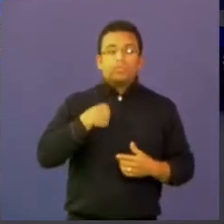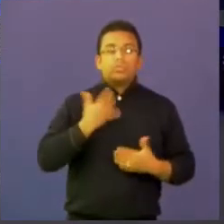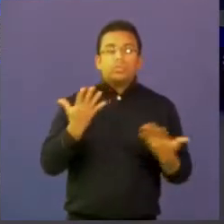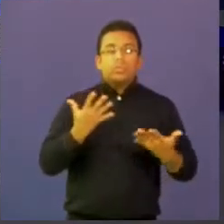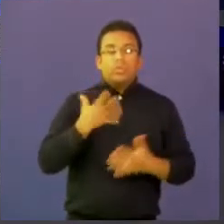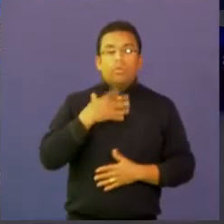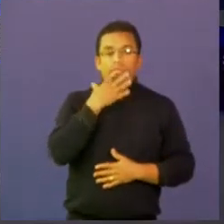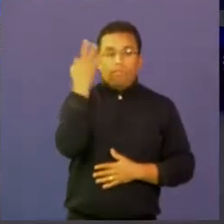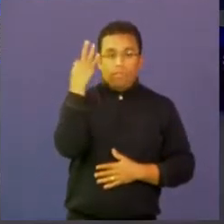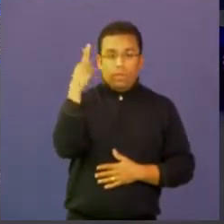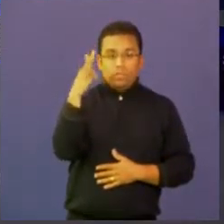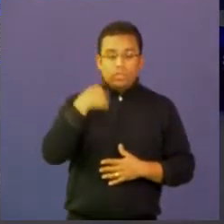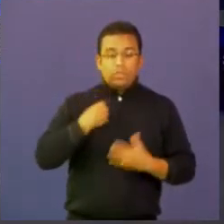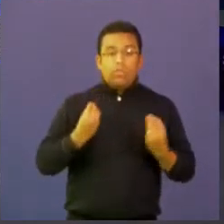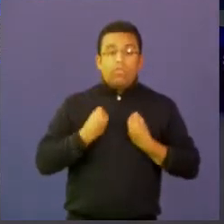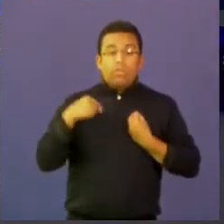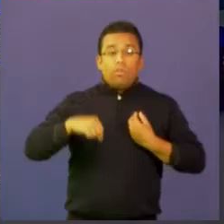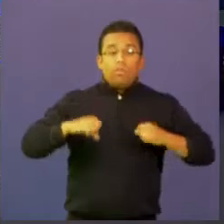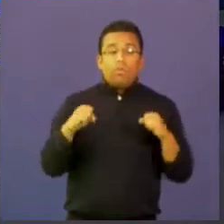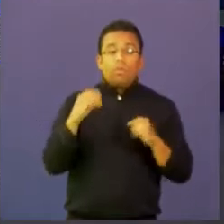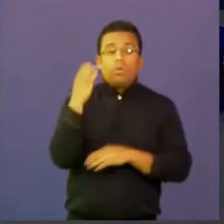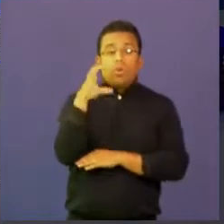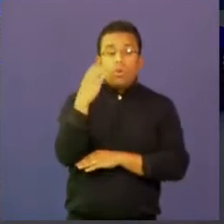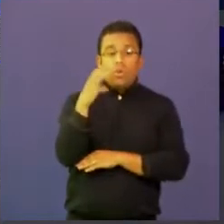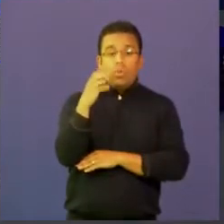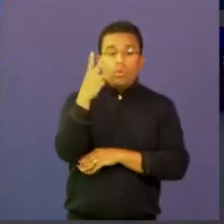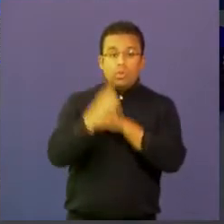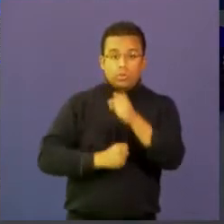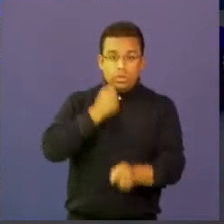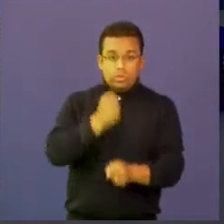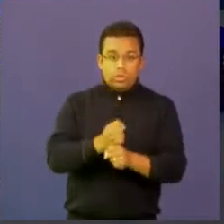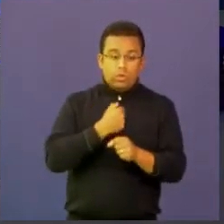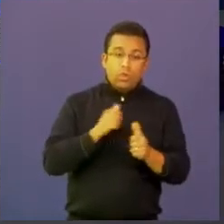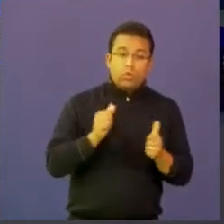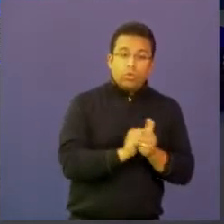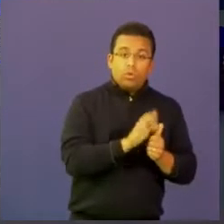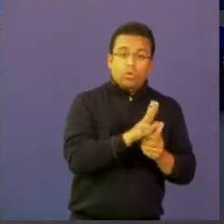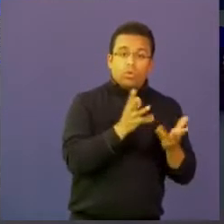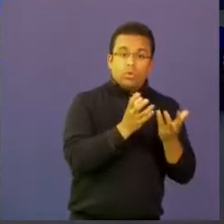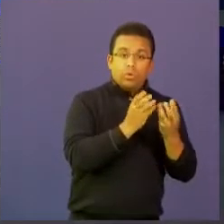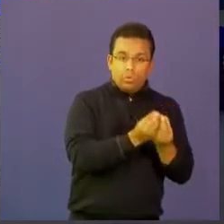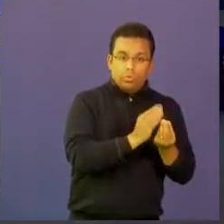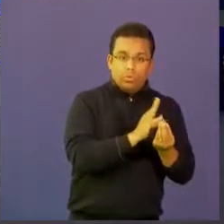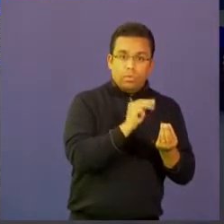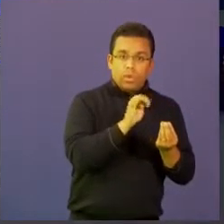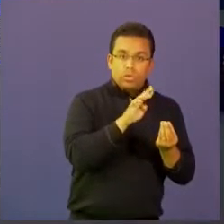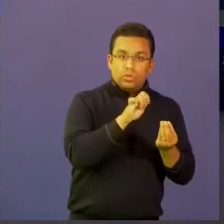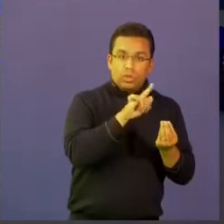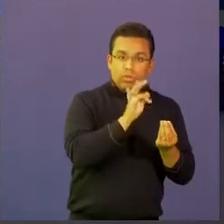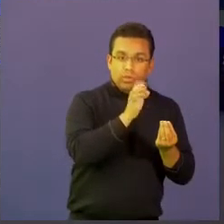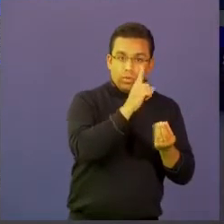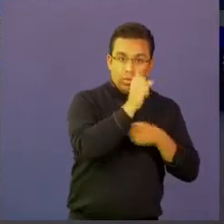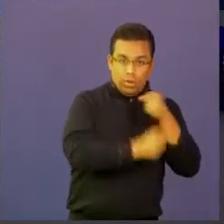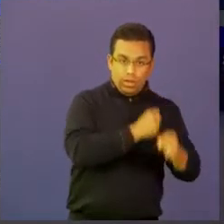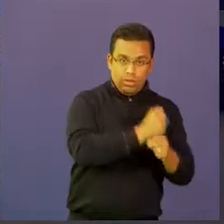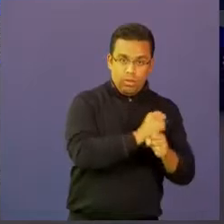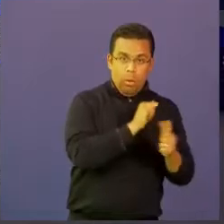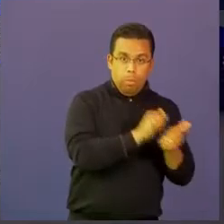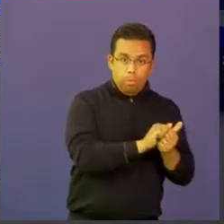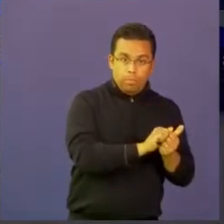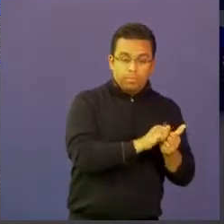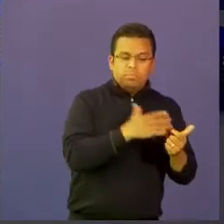pero vivo en Colombia desde hace dos años y trabajo con Microsoft hace un año. Mi trabajo consistía en